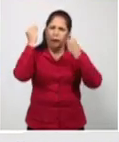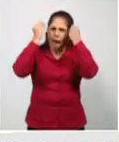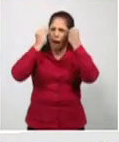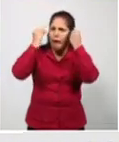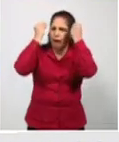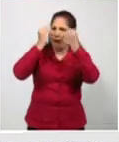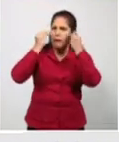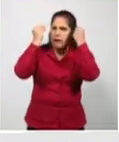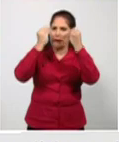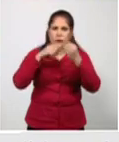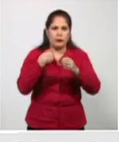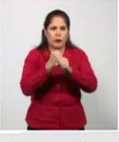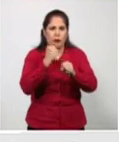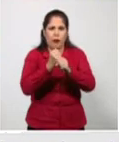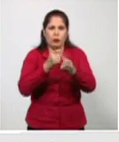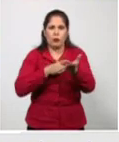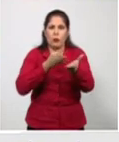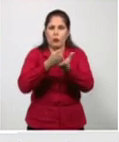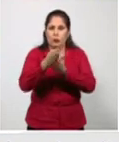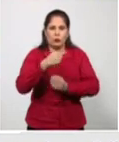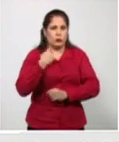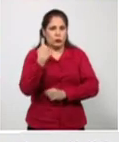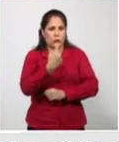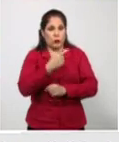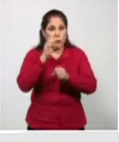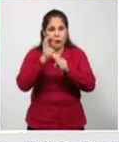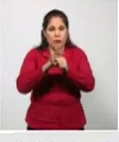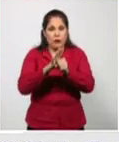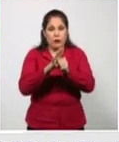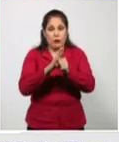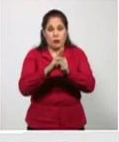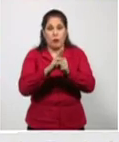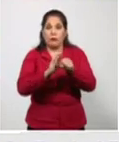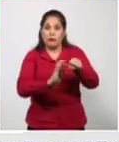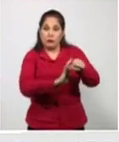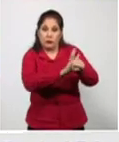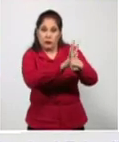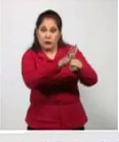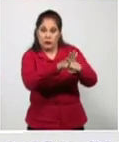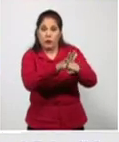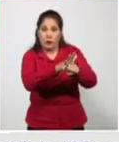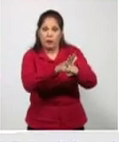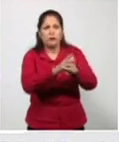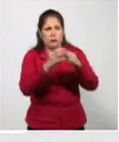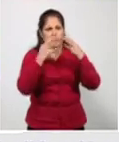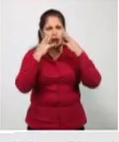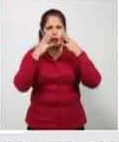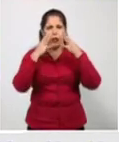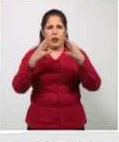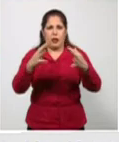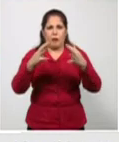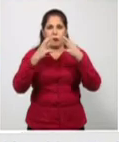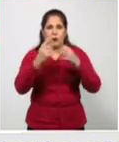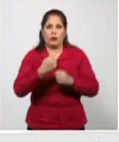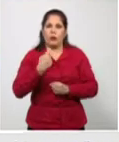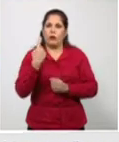con nosotros desde el principio de la pandemia, que es sumamente importante lo que ratificamos